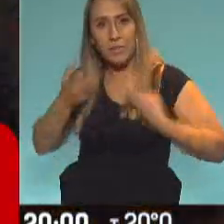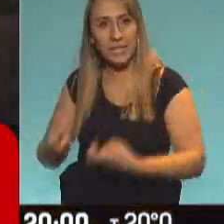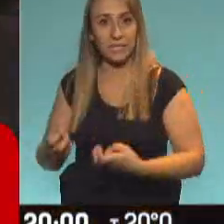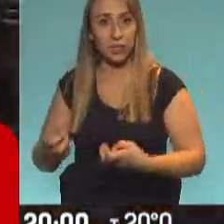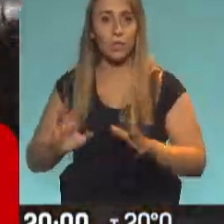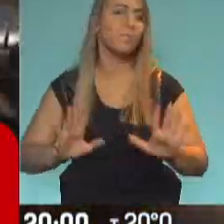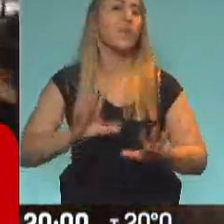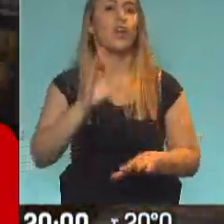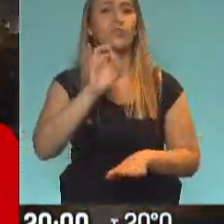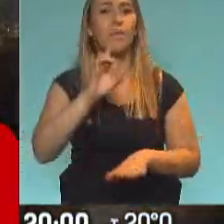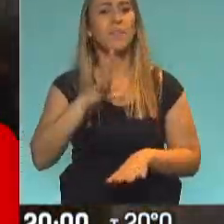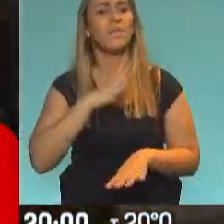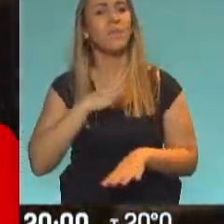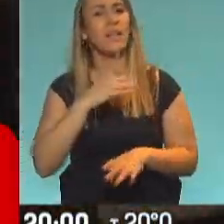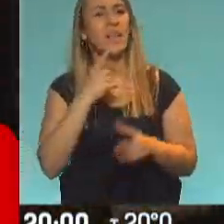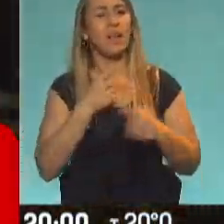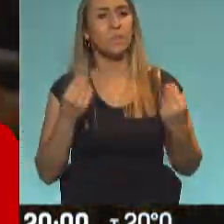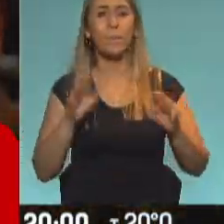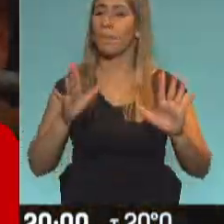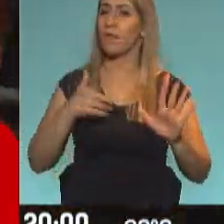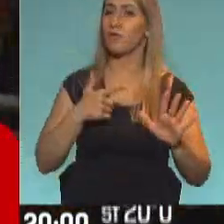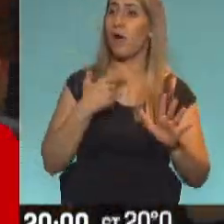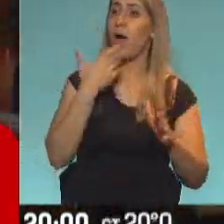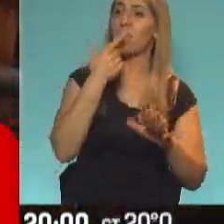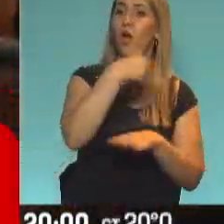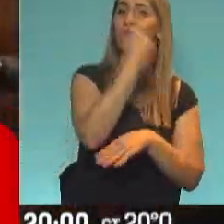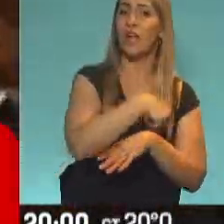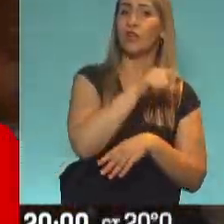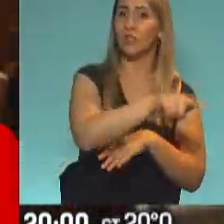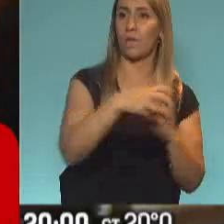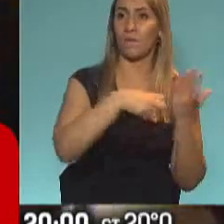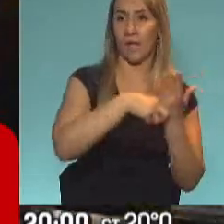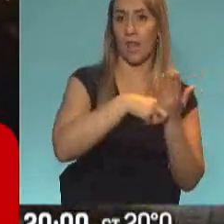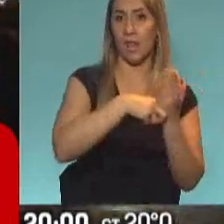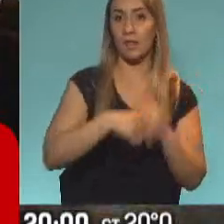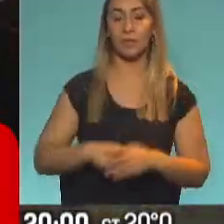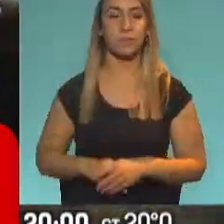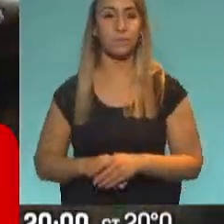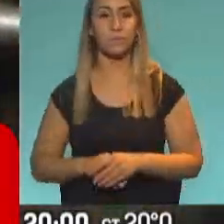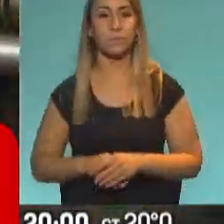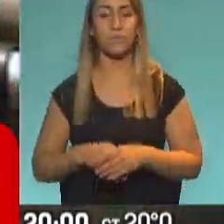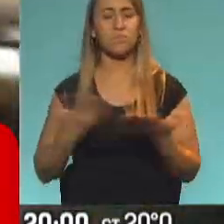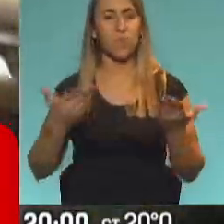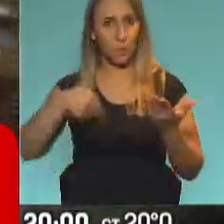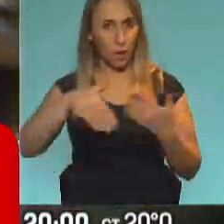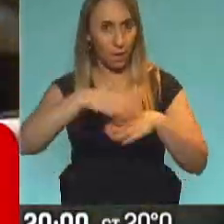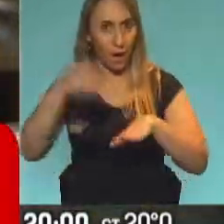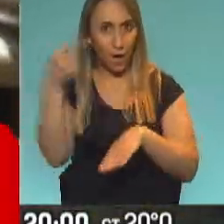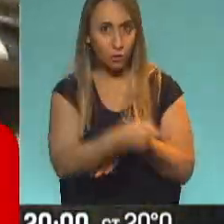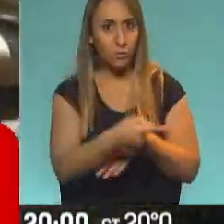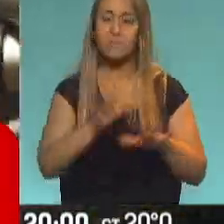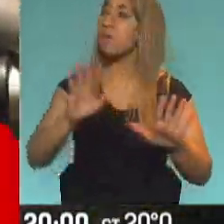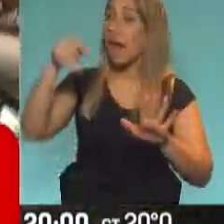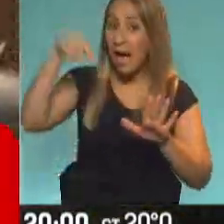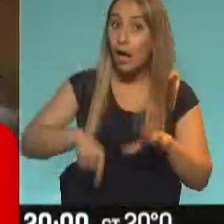la notificación? No es eso lo que yo acabo de hablar con los fiscales. No hay intenciones de imputarlo de momento. En este momento no